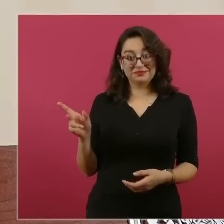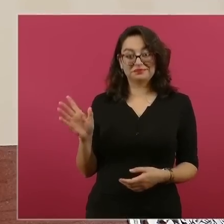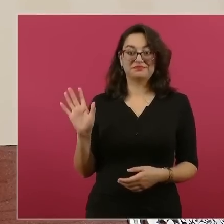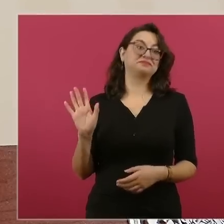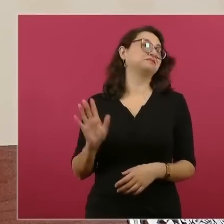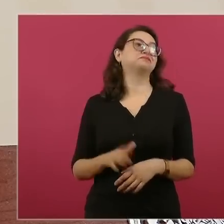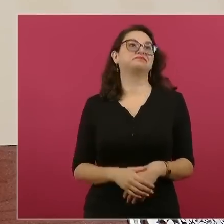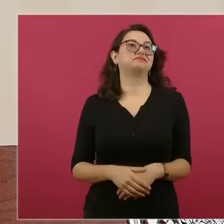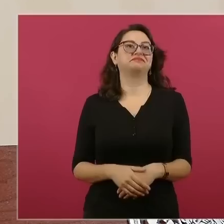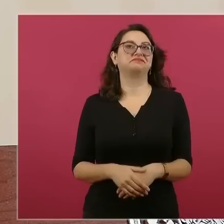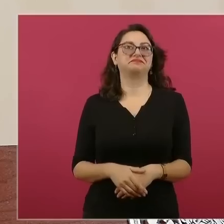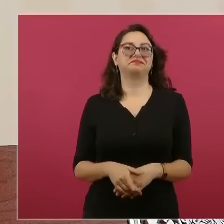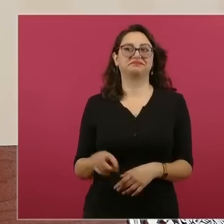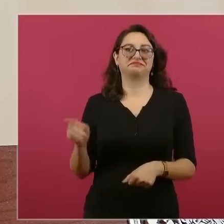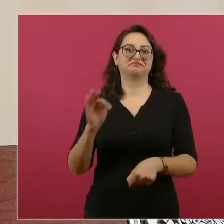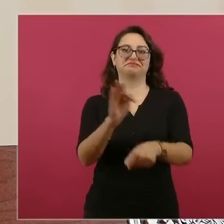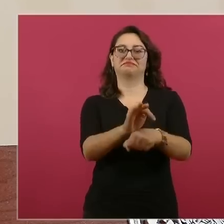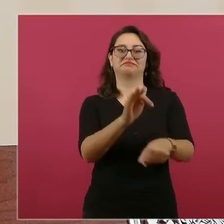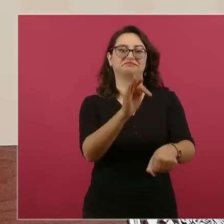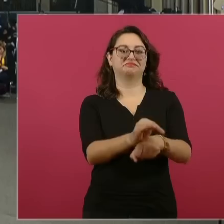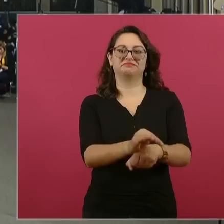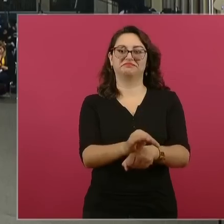Es perderlo.